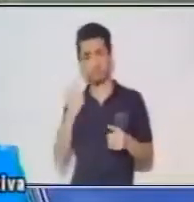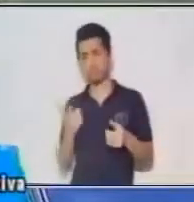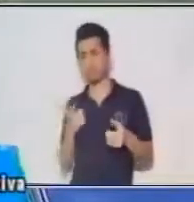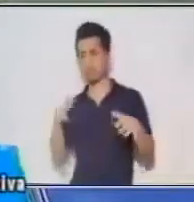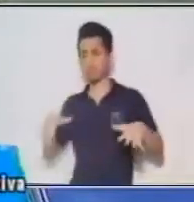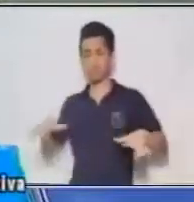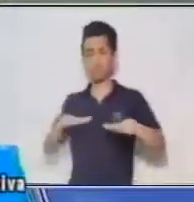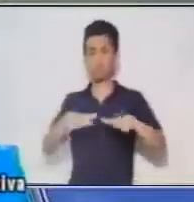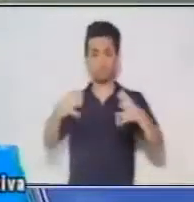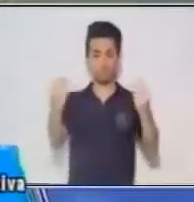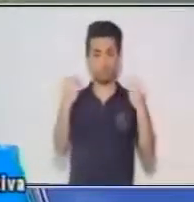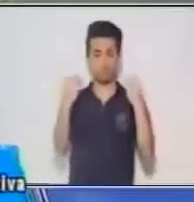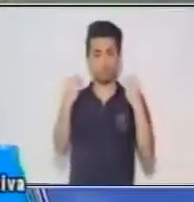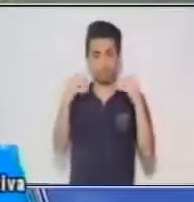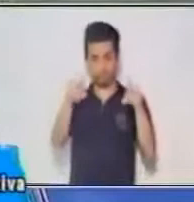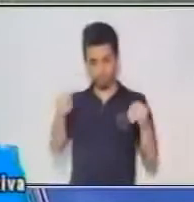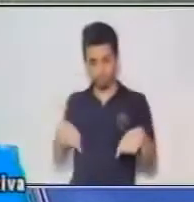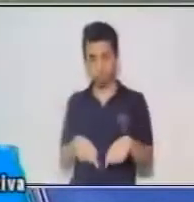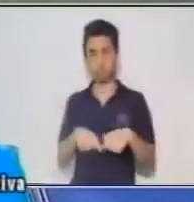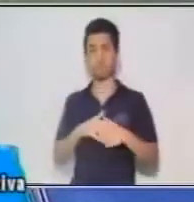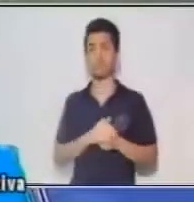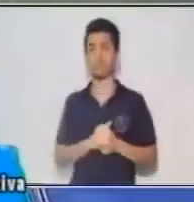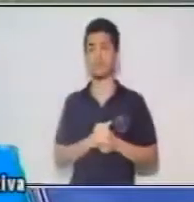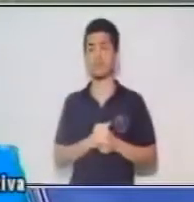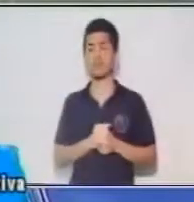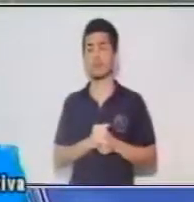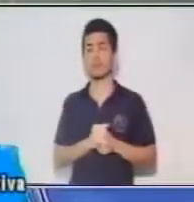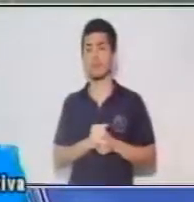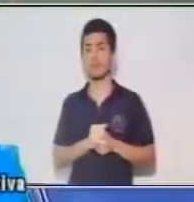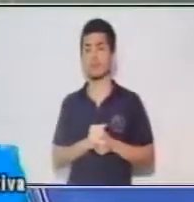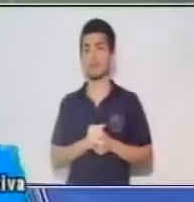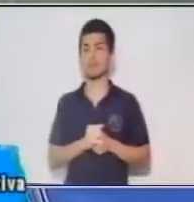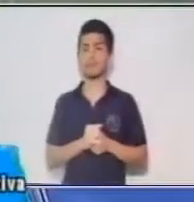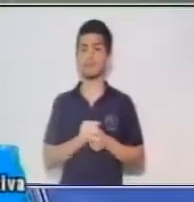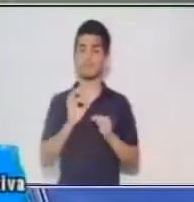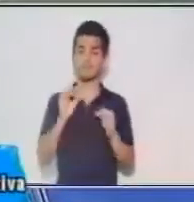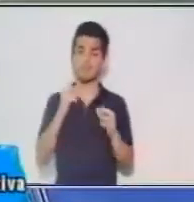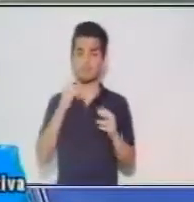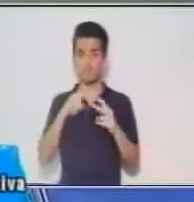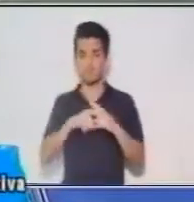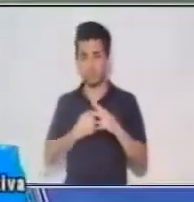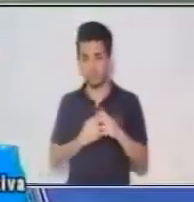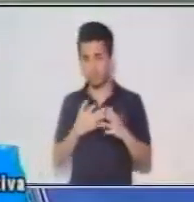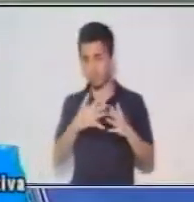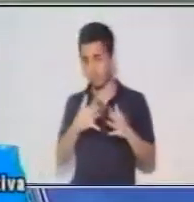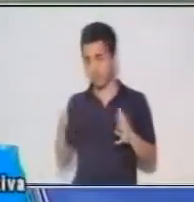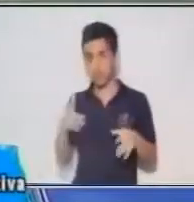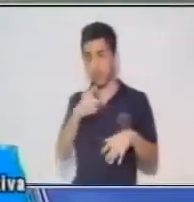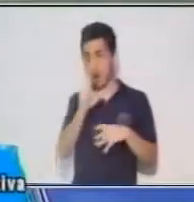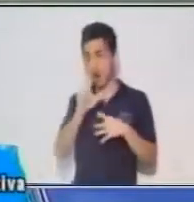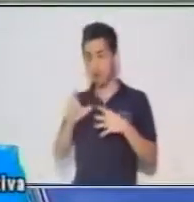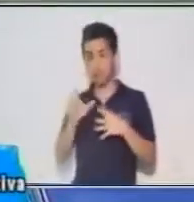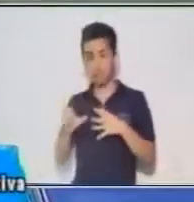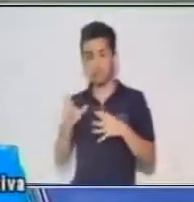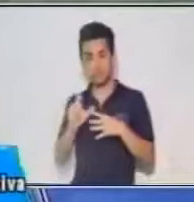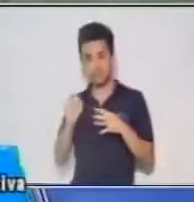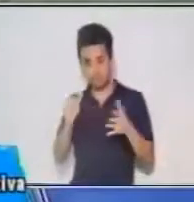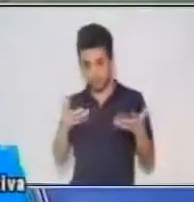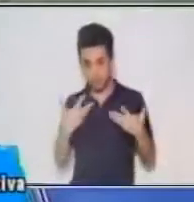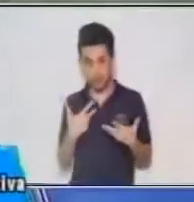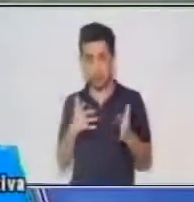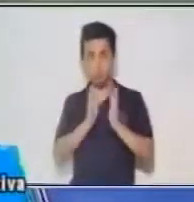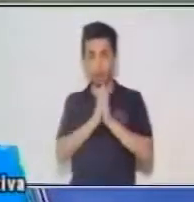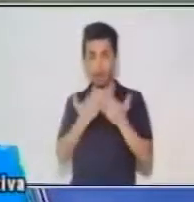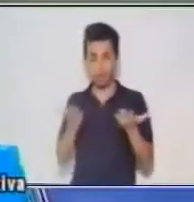este espacio de aprendizaje. Muy bien, daremos inicio. ¿Tienes todo a la mano? ¿Cuaderno, lápiz,